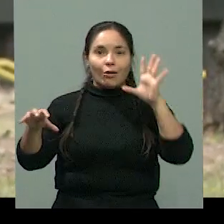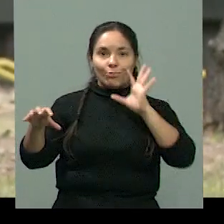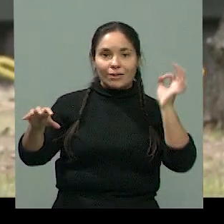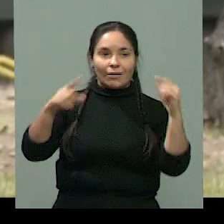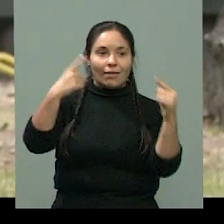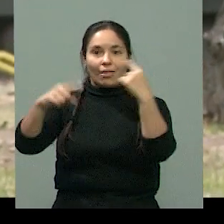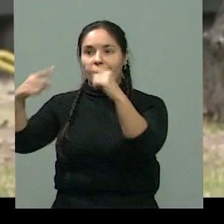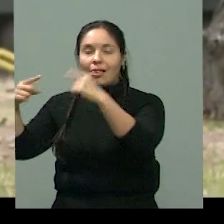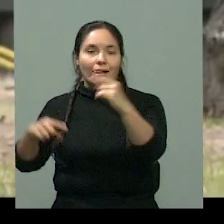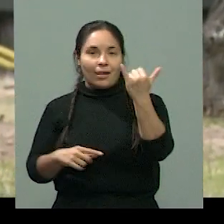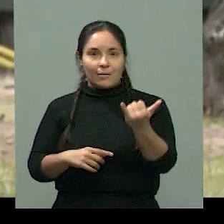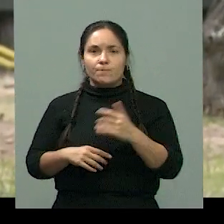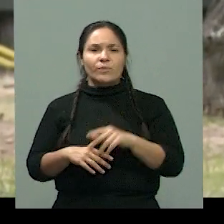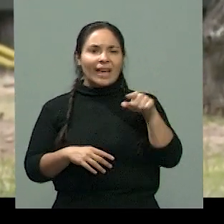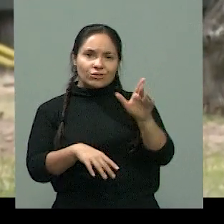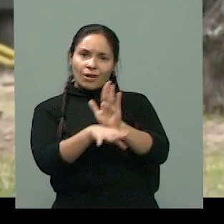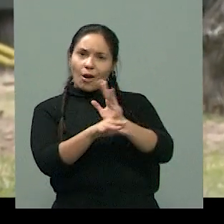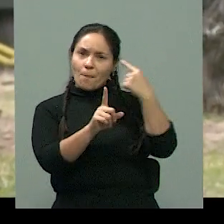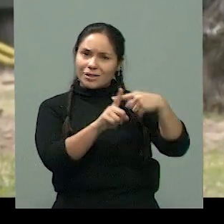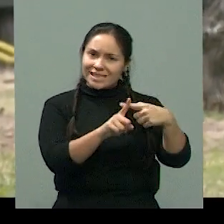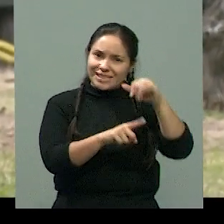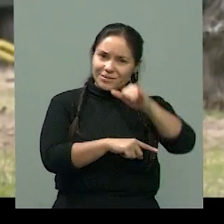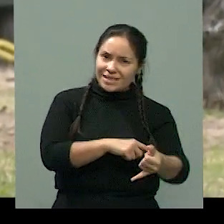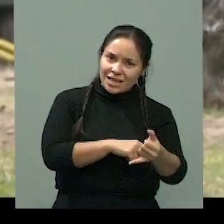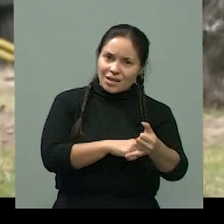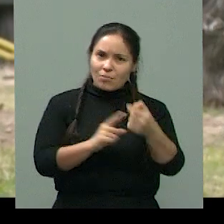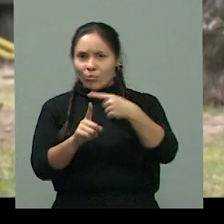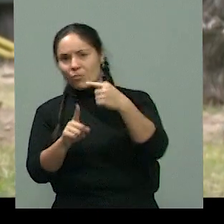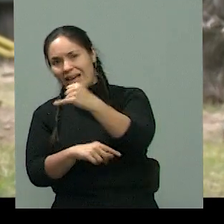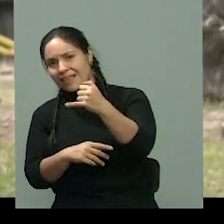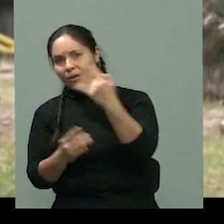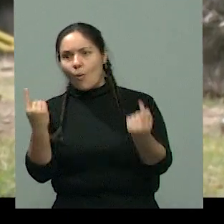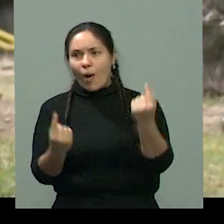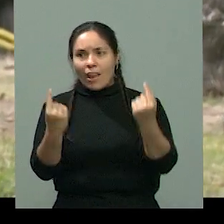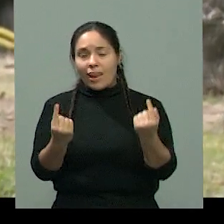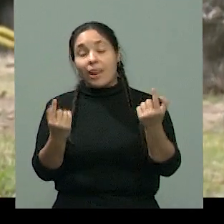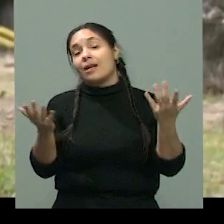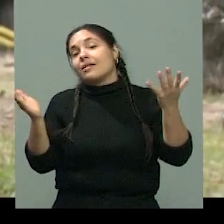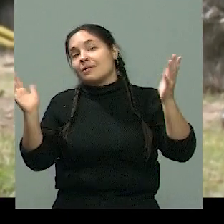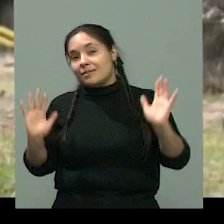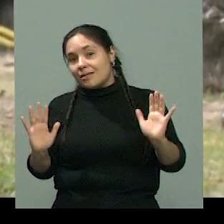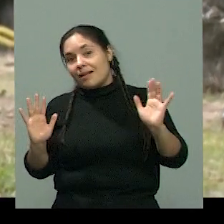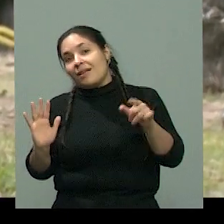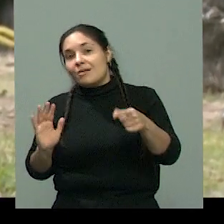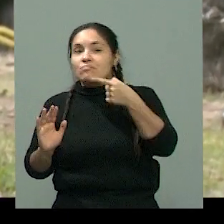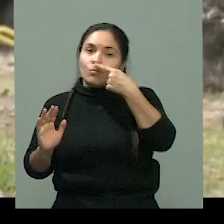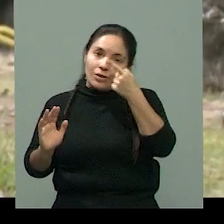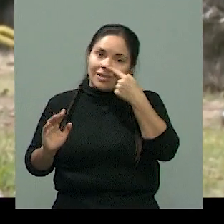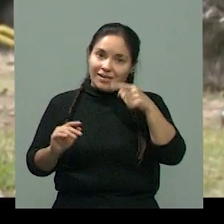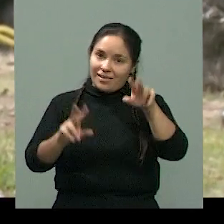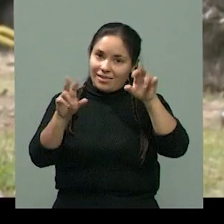lugares. Luego, ¿y está bueno eso? ¿Está bien o está mal tener esta grieta? Bueno, ahí es re interesante